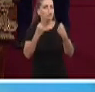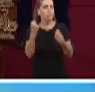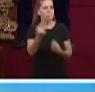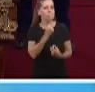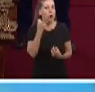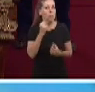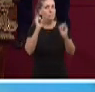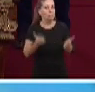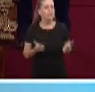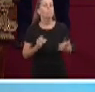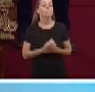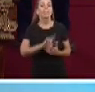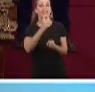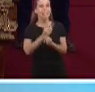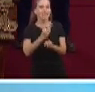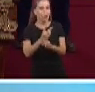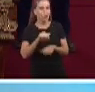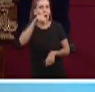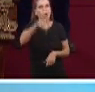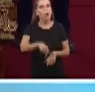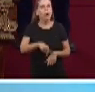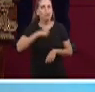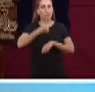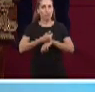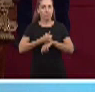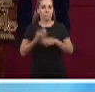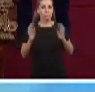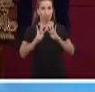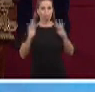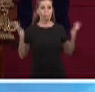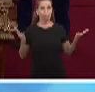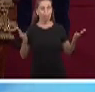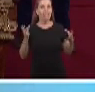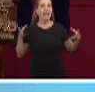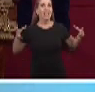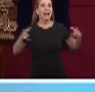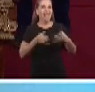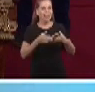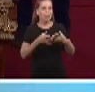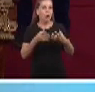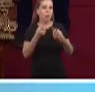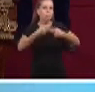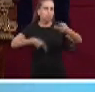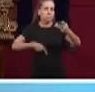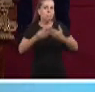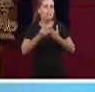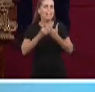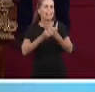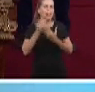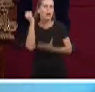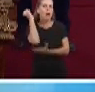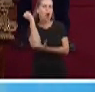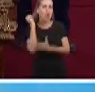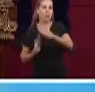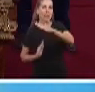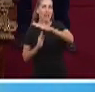negativas a tener ahora reservas positivas. Las reservas positivas, en términos físicos, vendrán a ser dólares. Es decir, logró comprar